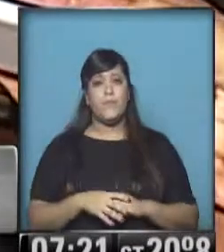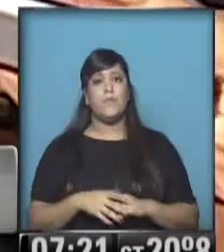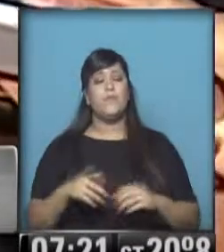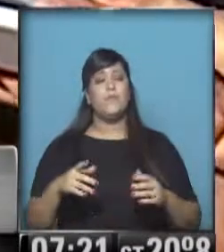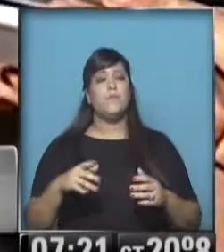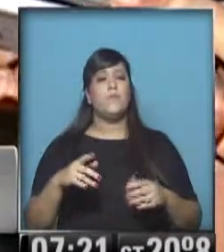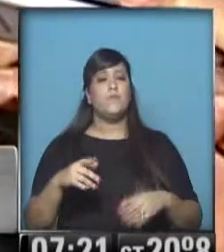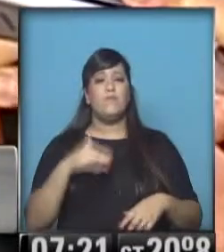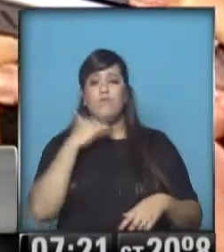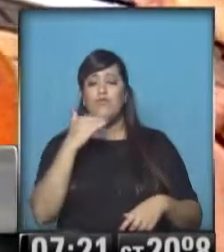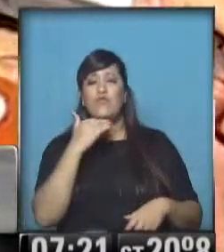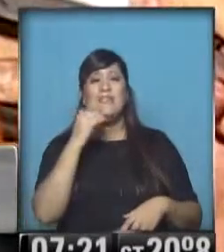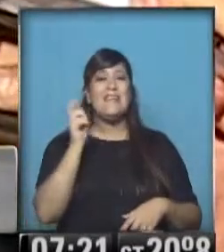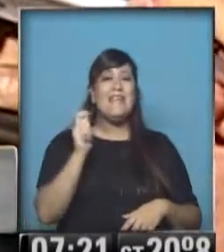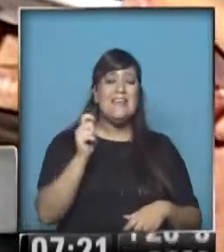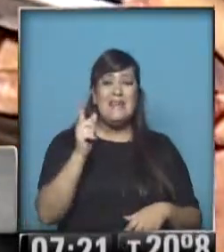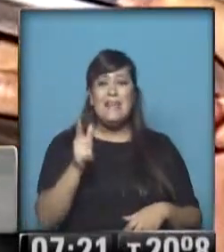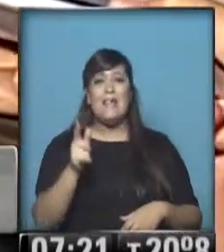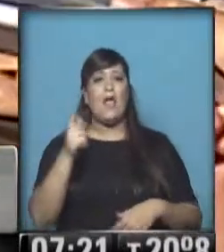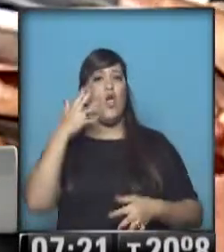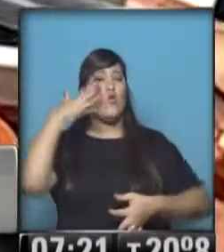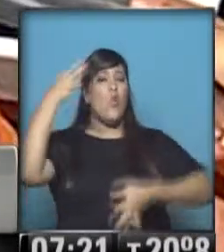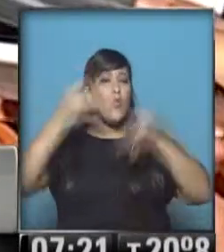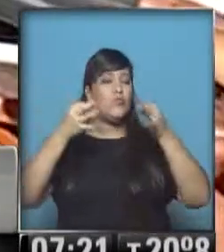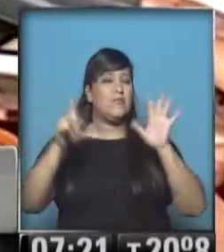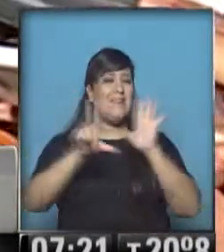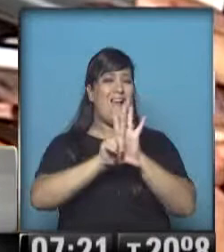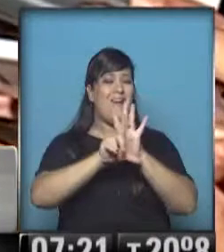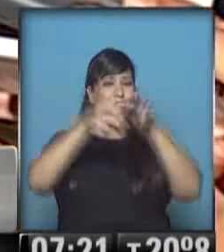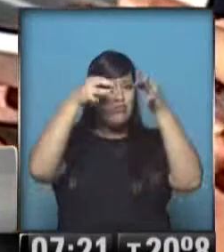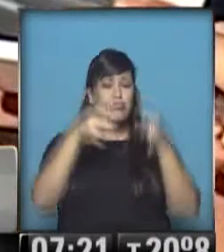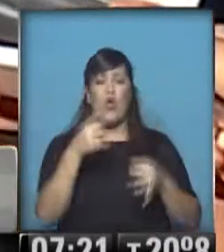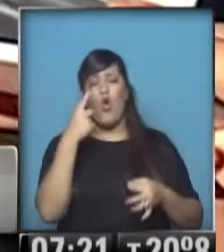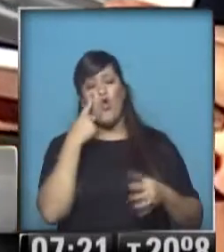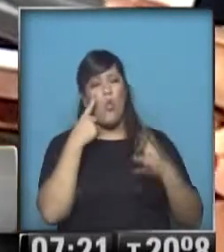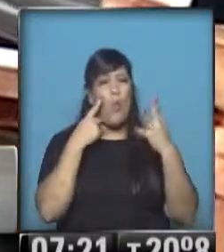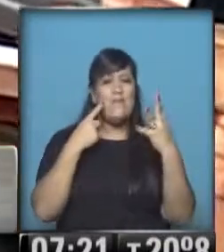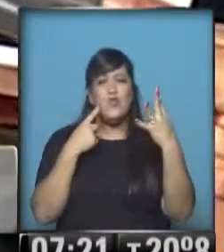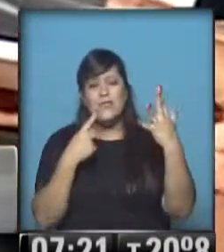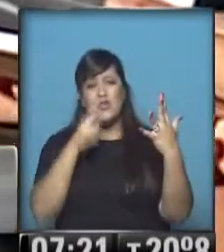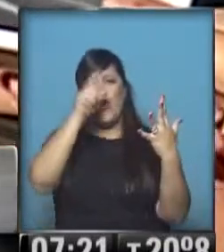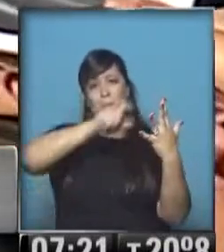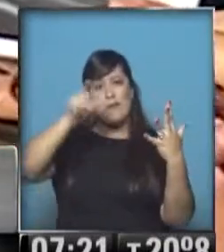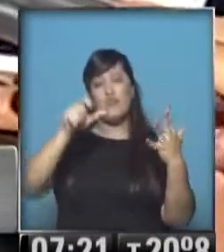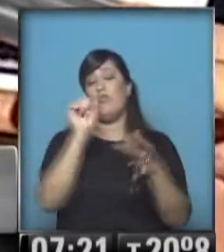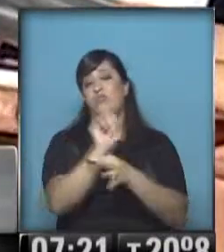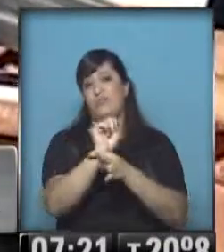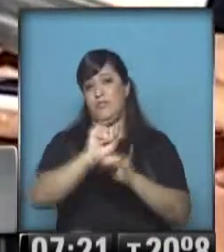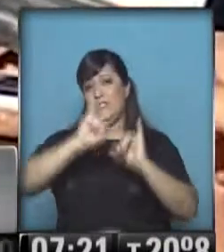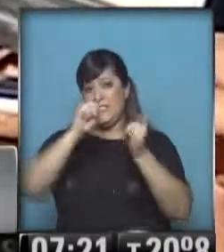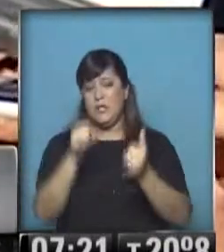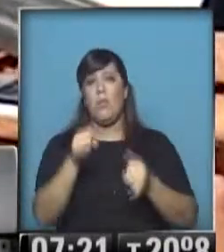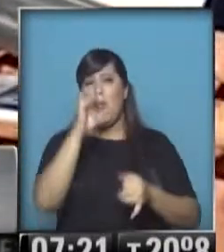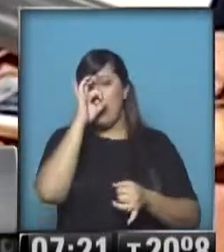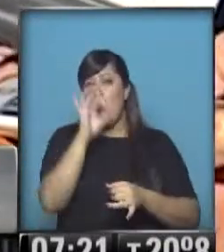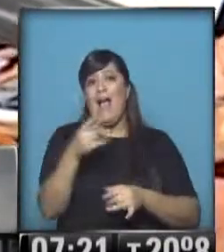que yo no sé quiénes son justicia legítima, conozco a 4 o 5 porque son personas de renombre y con prestigio, nunca he visto